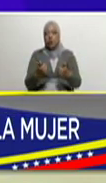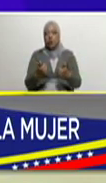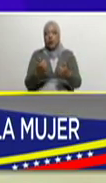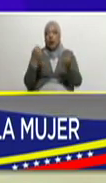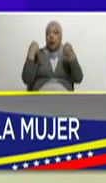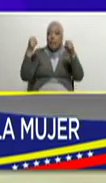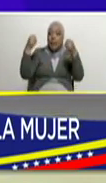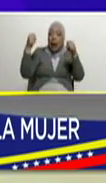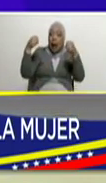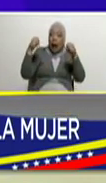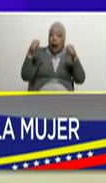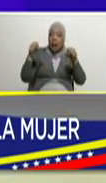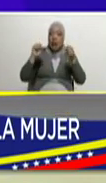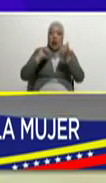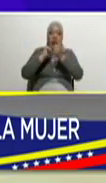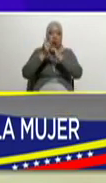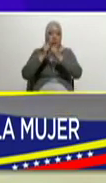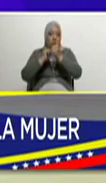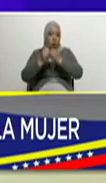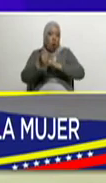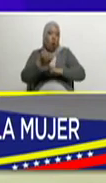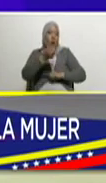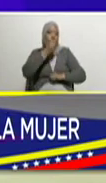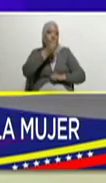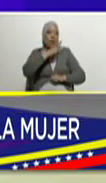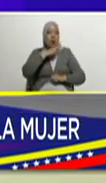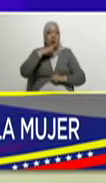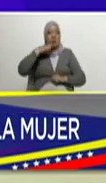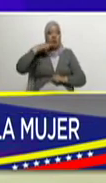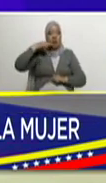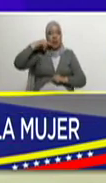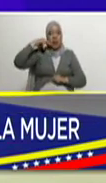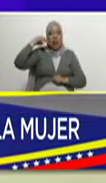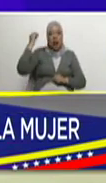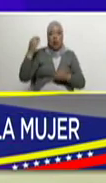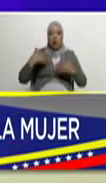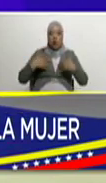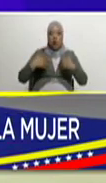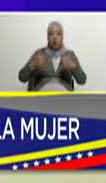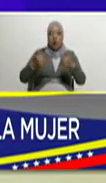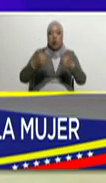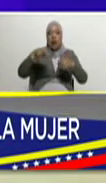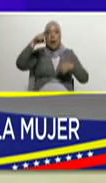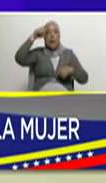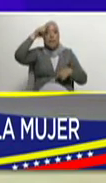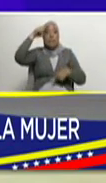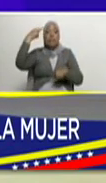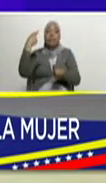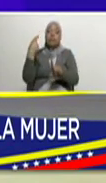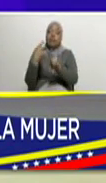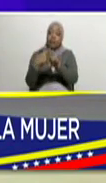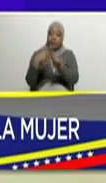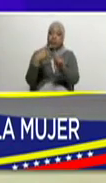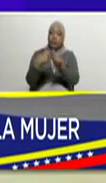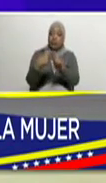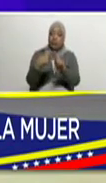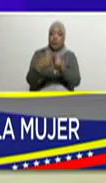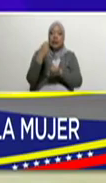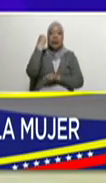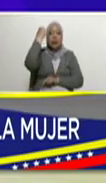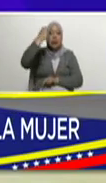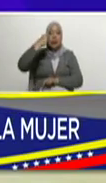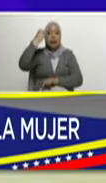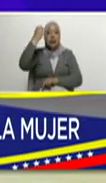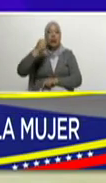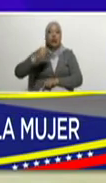haciendo ejercicio, comiendo sano, teniendo mente positiva,